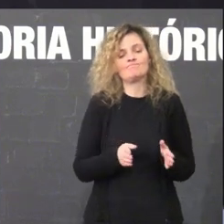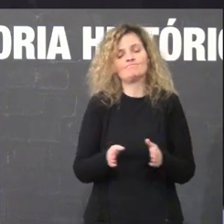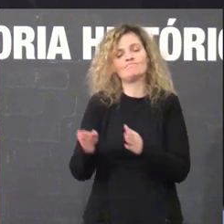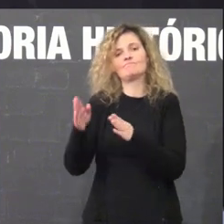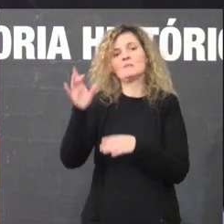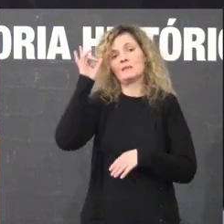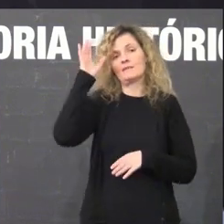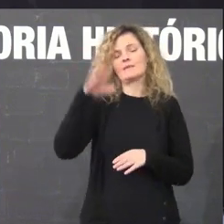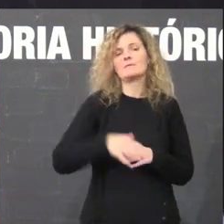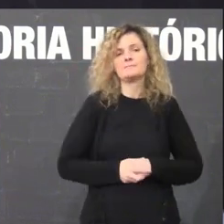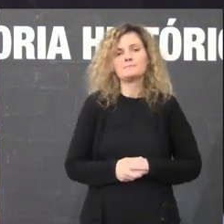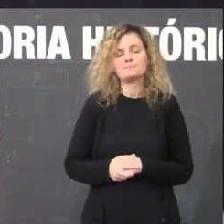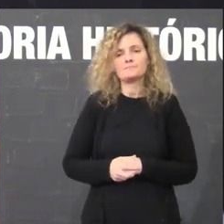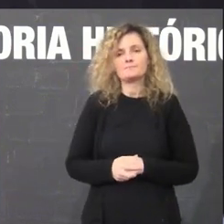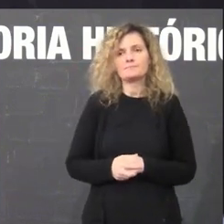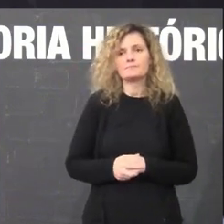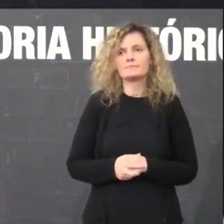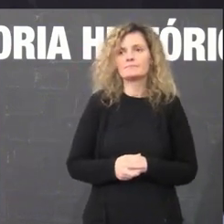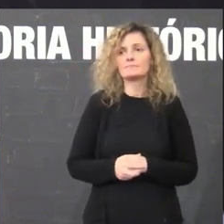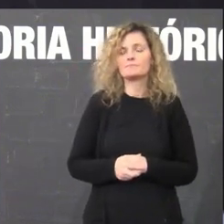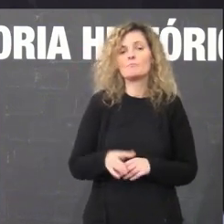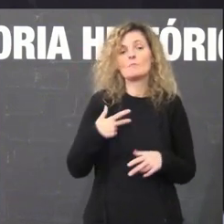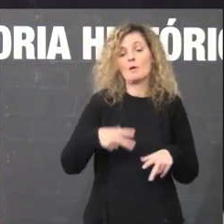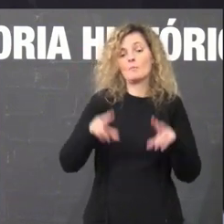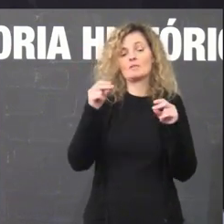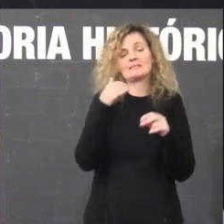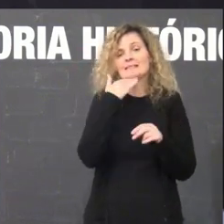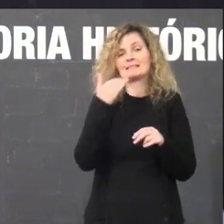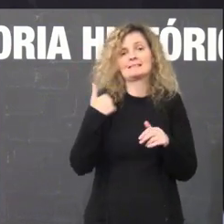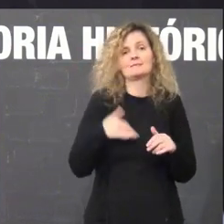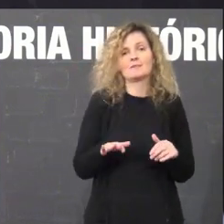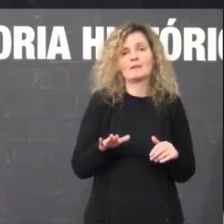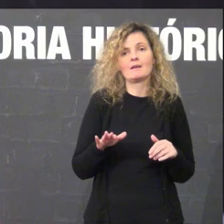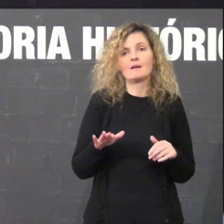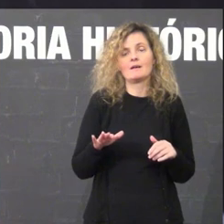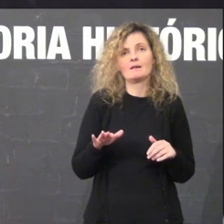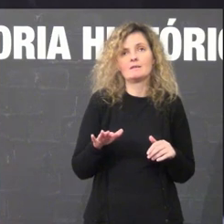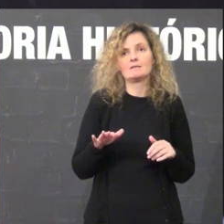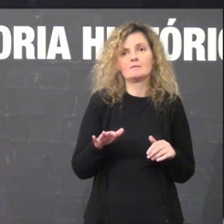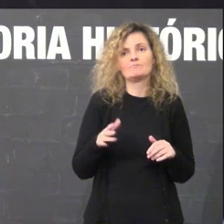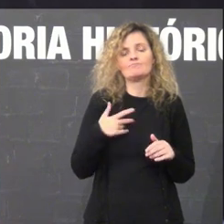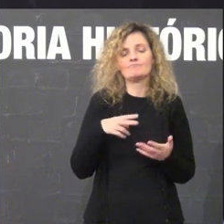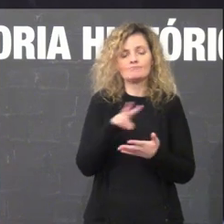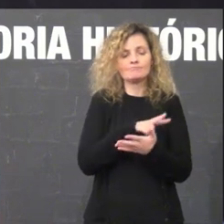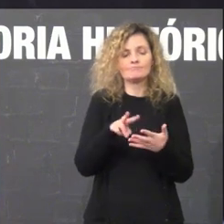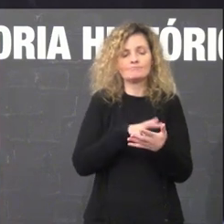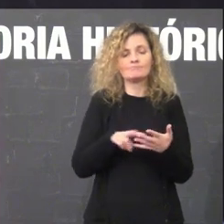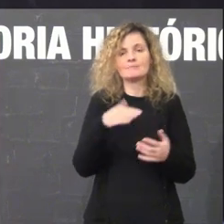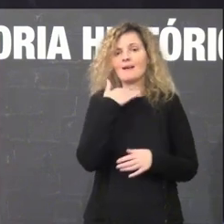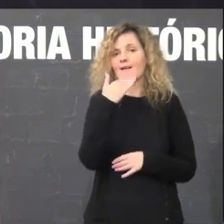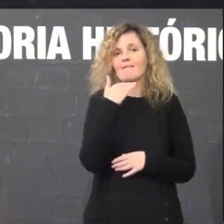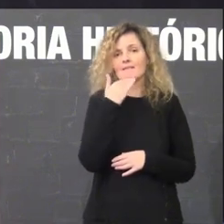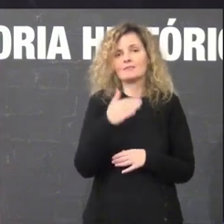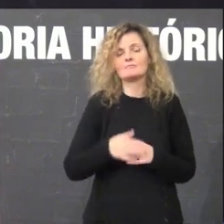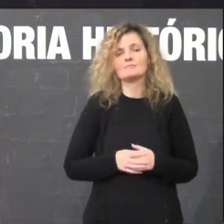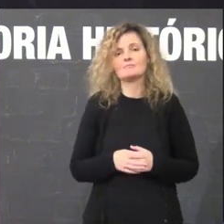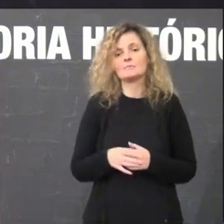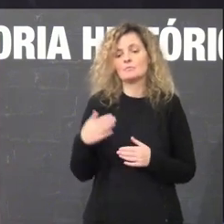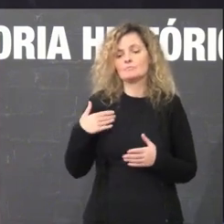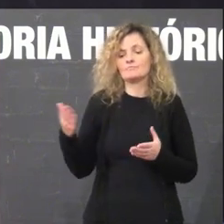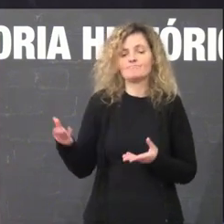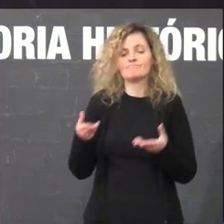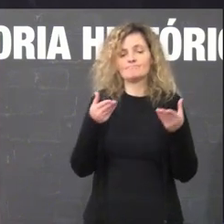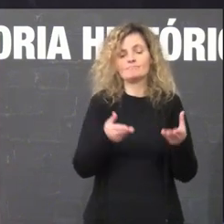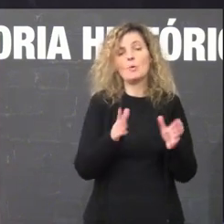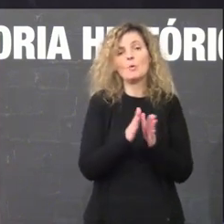ahí voy a acabar ya quería acabar leyendo salgo bueno traigo un